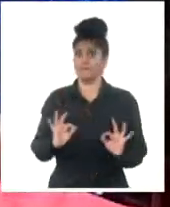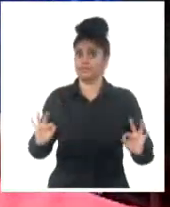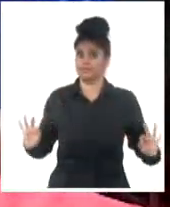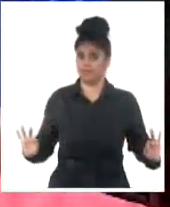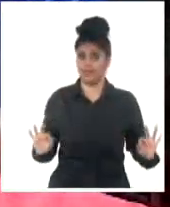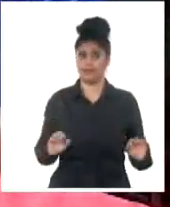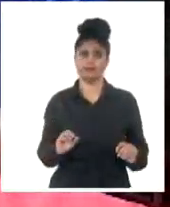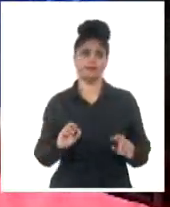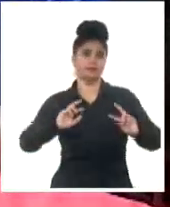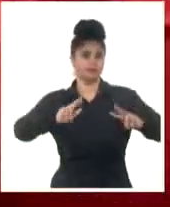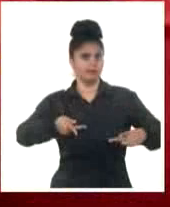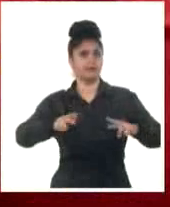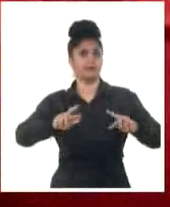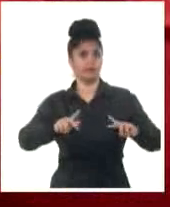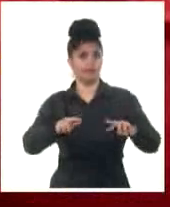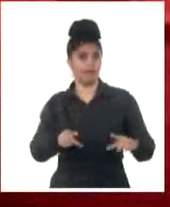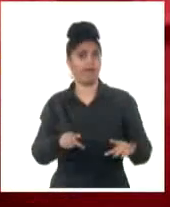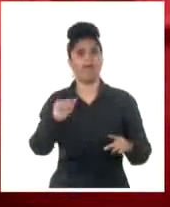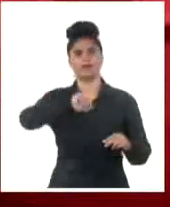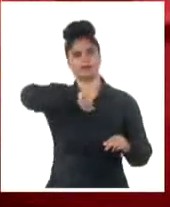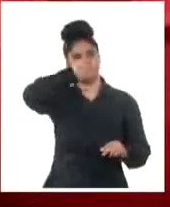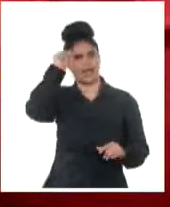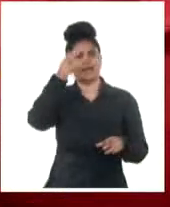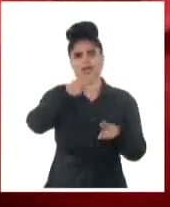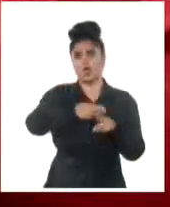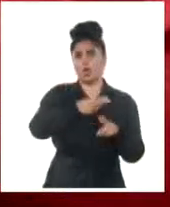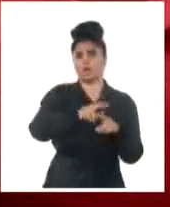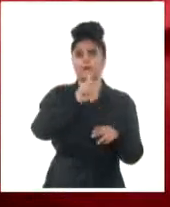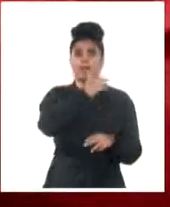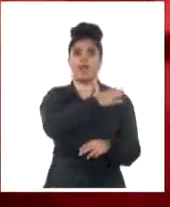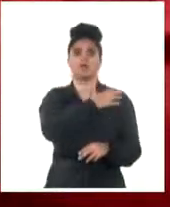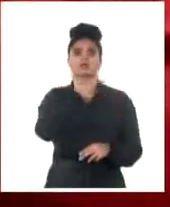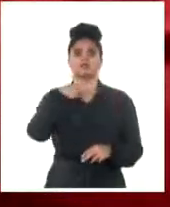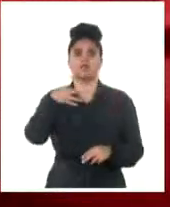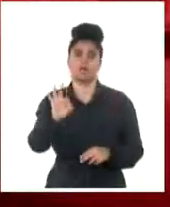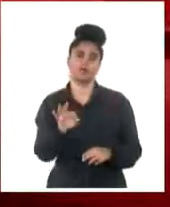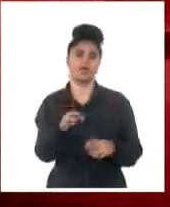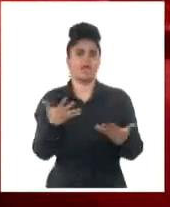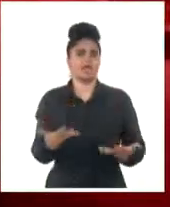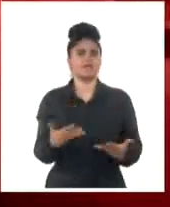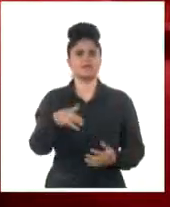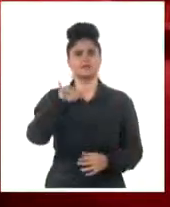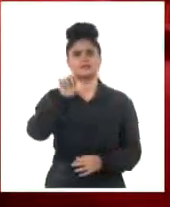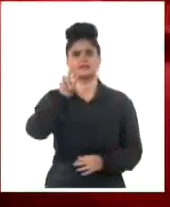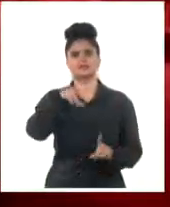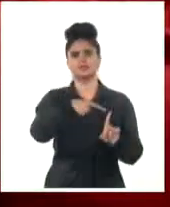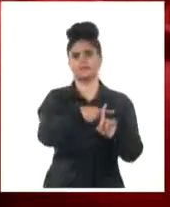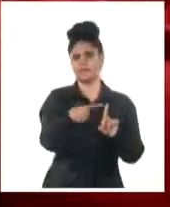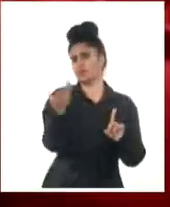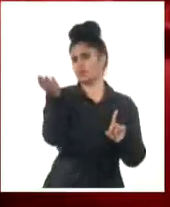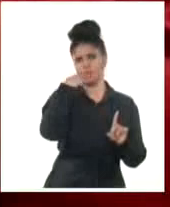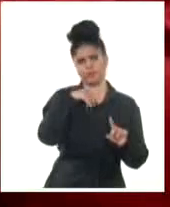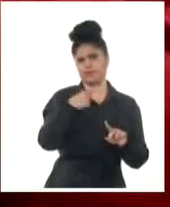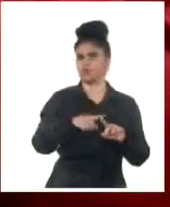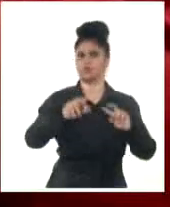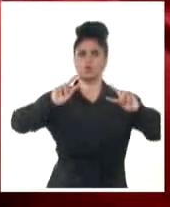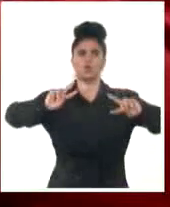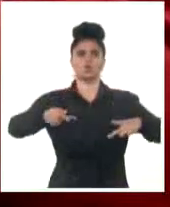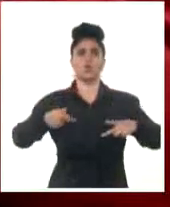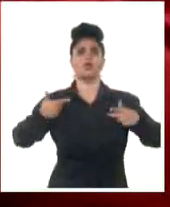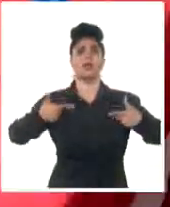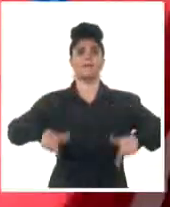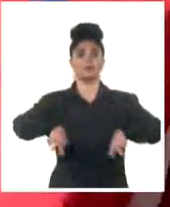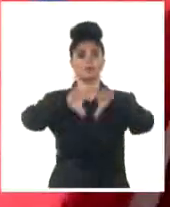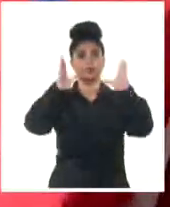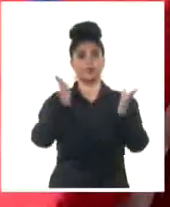veces monarca mundial Lázaro Álvarez, que no estará en los 63,5 kilogramos, ni tampoco el doble campeón olímpico Roniel